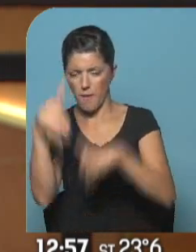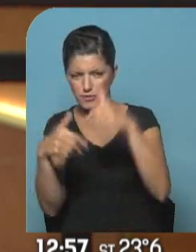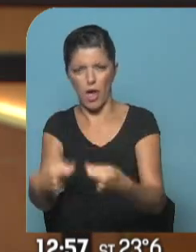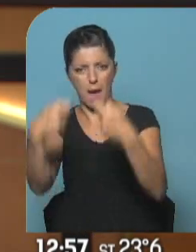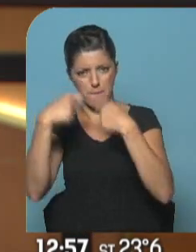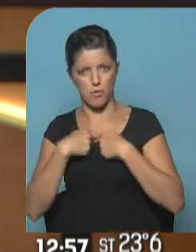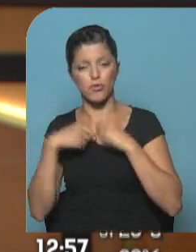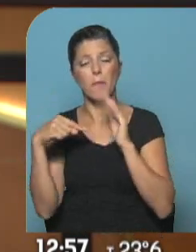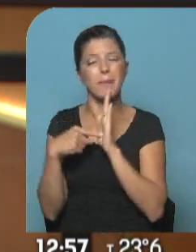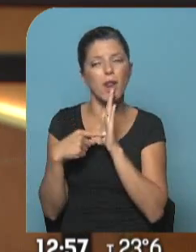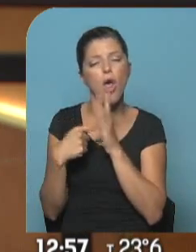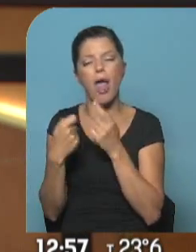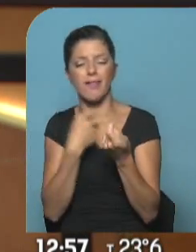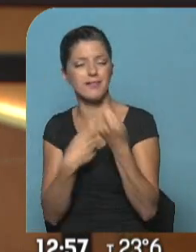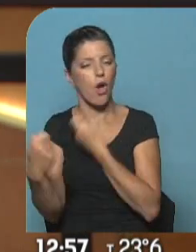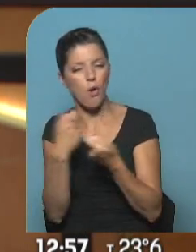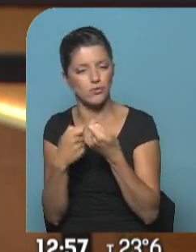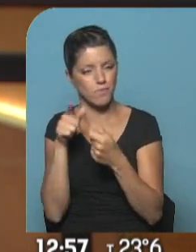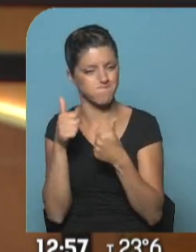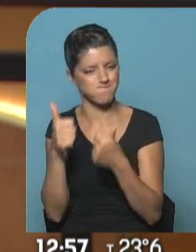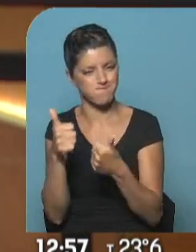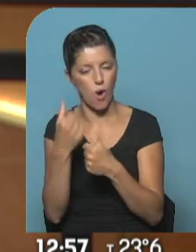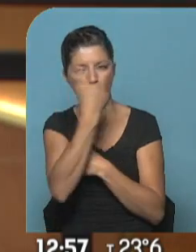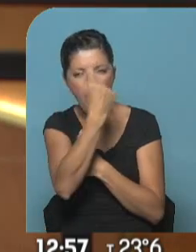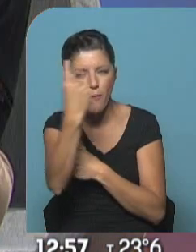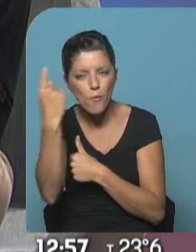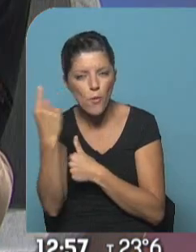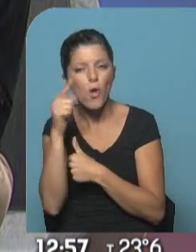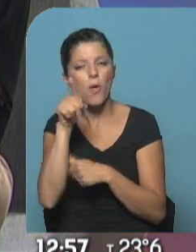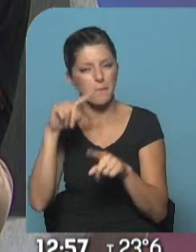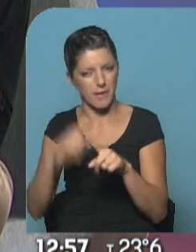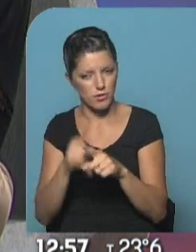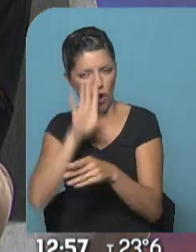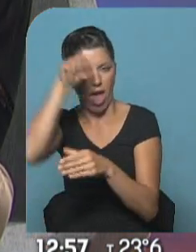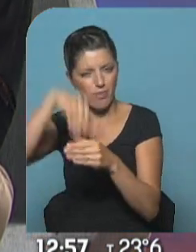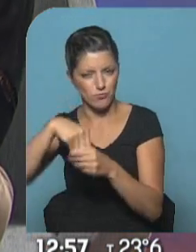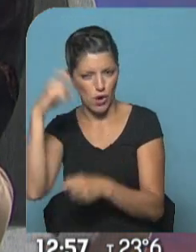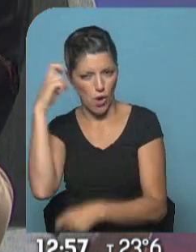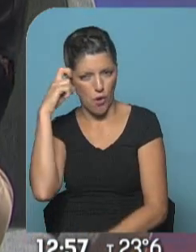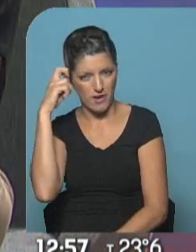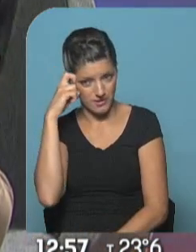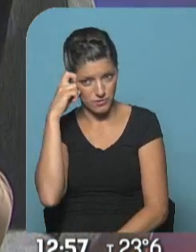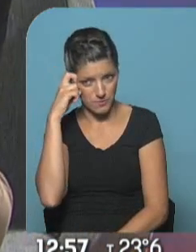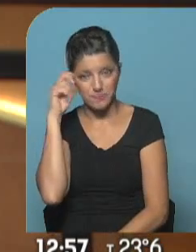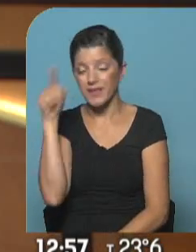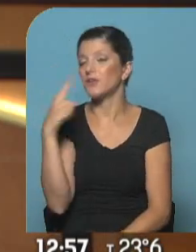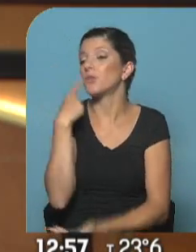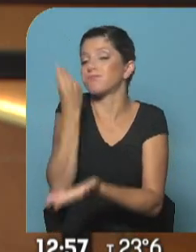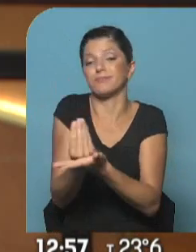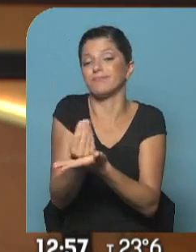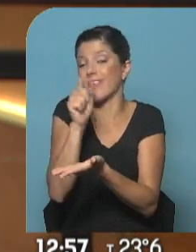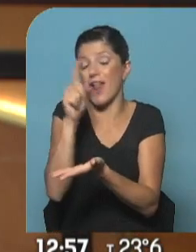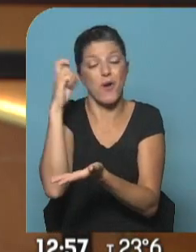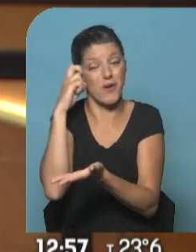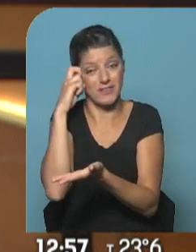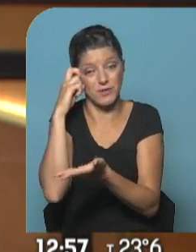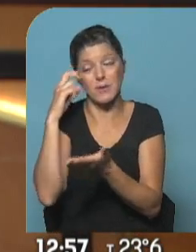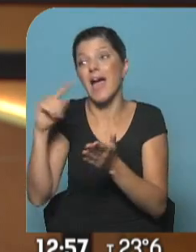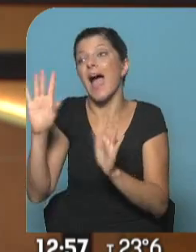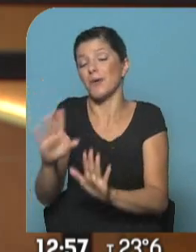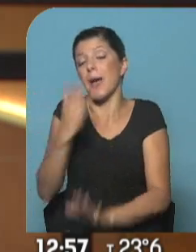del negocio, de la negociación con cada parlamentar. O sea, él es un representante parlamentar, pero no es un